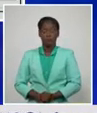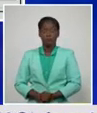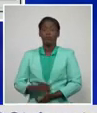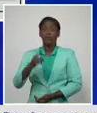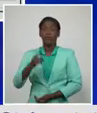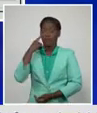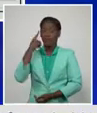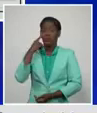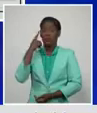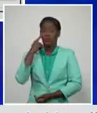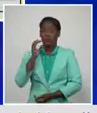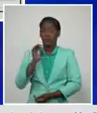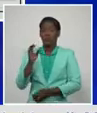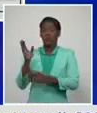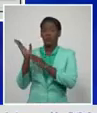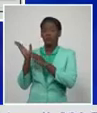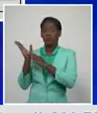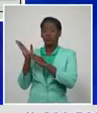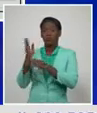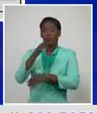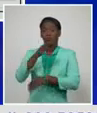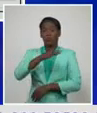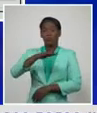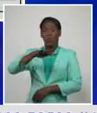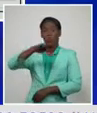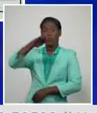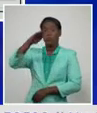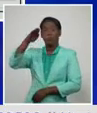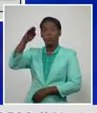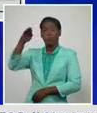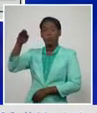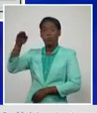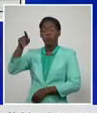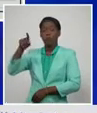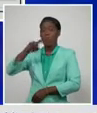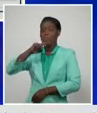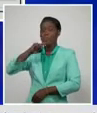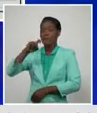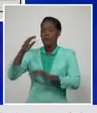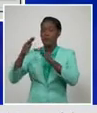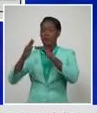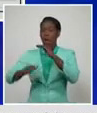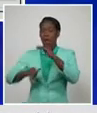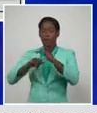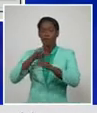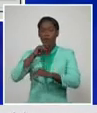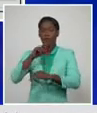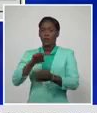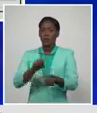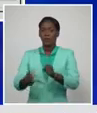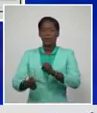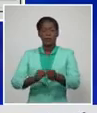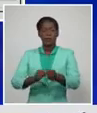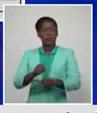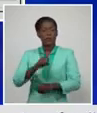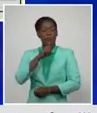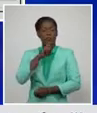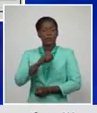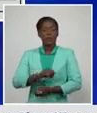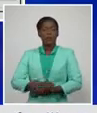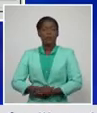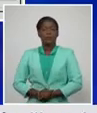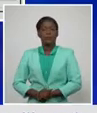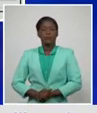de Cuba, con una curva que tampoco logra un descenso en cuanto al número de